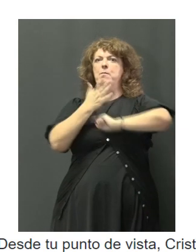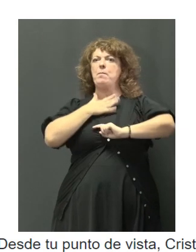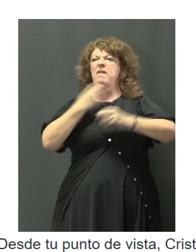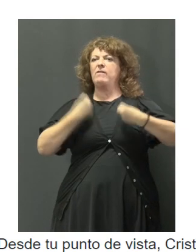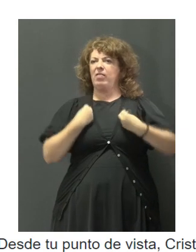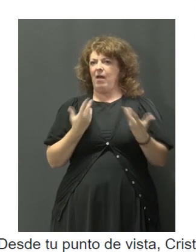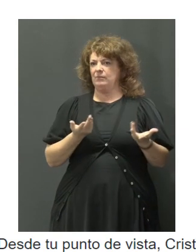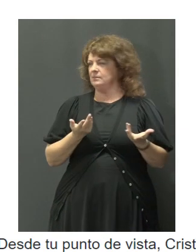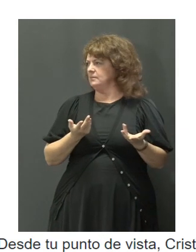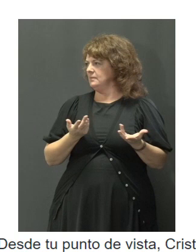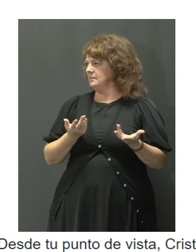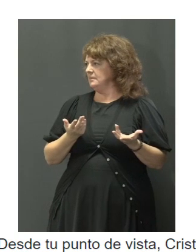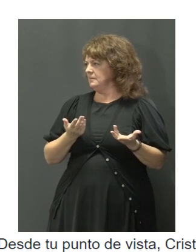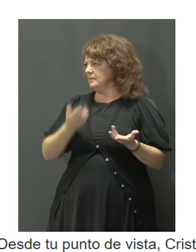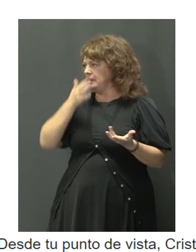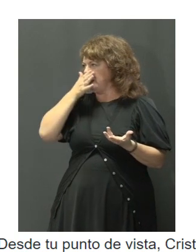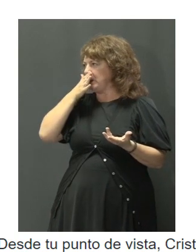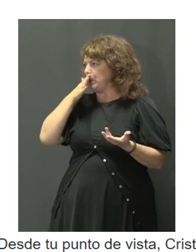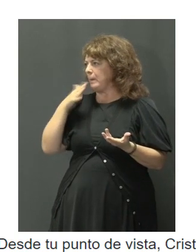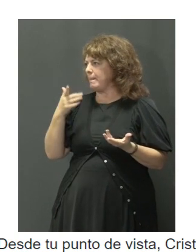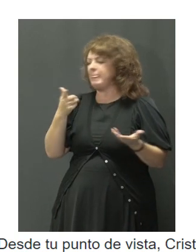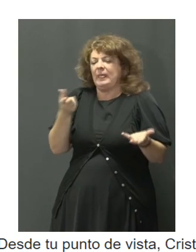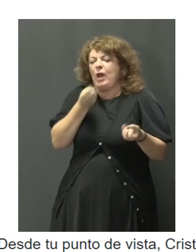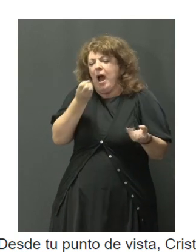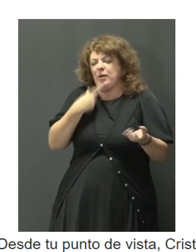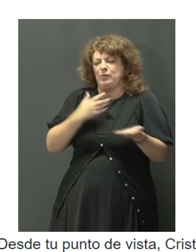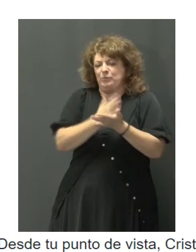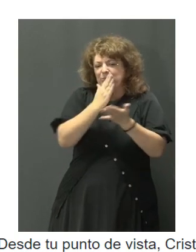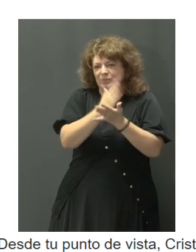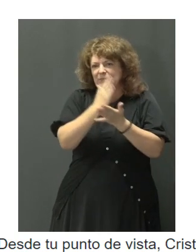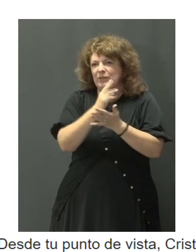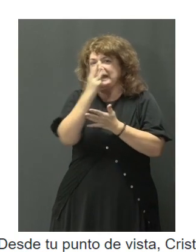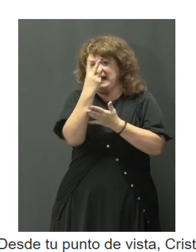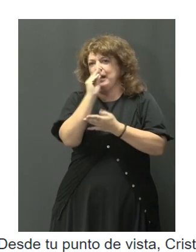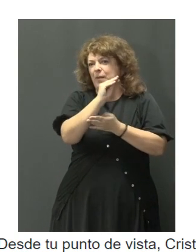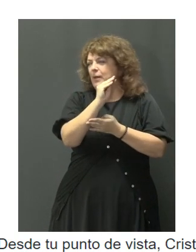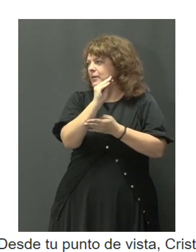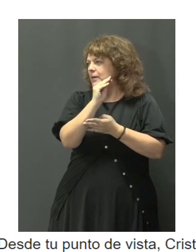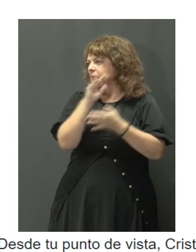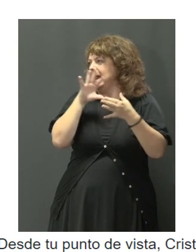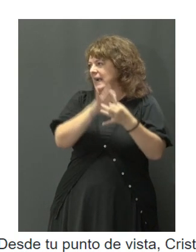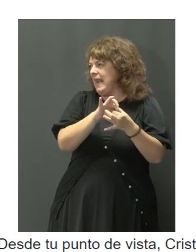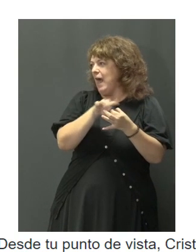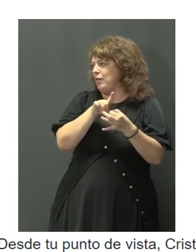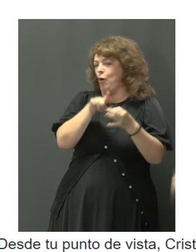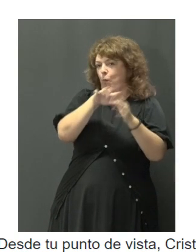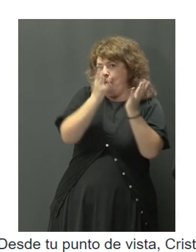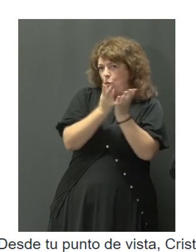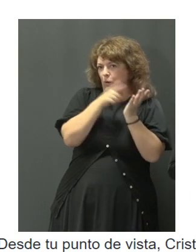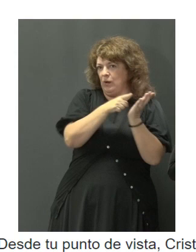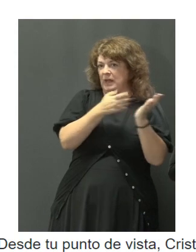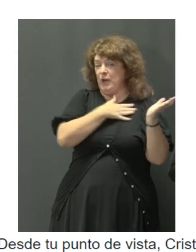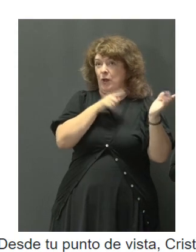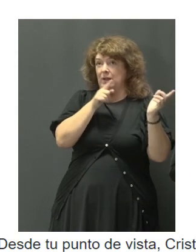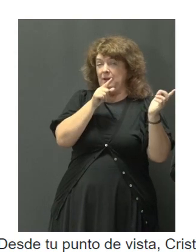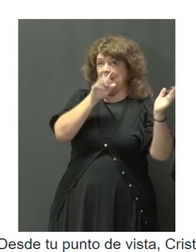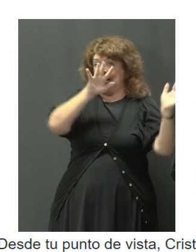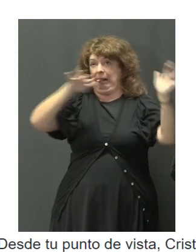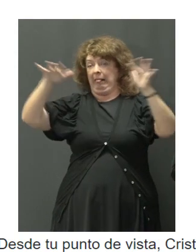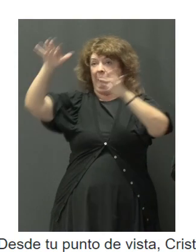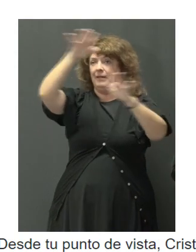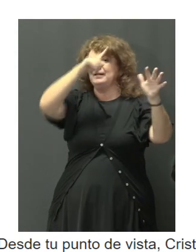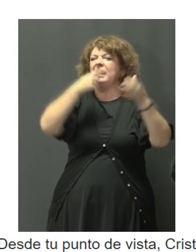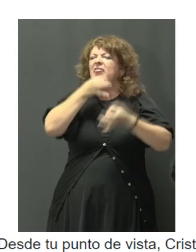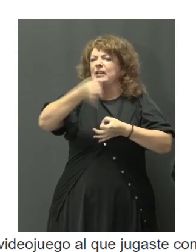vida? Y bueno, cuando vayas hablando te hago otra tercera pregunta que está relacionada, por eso no quiero disgregarla de